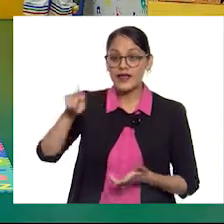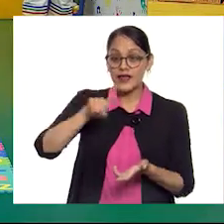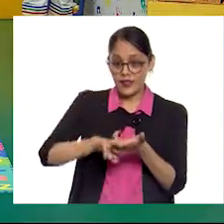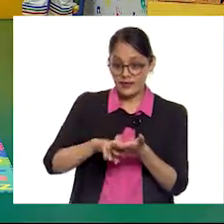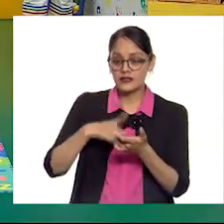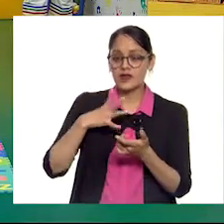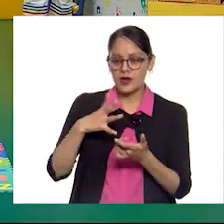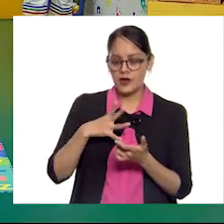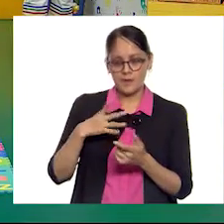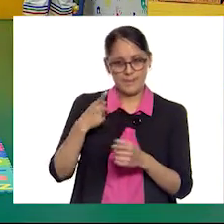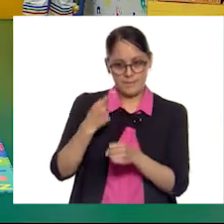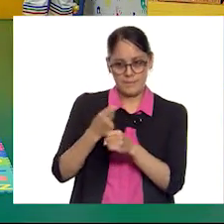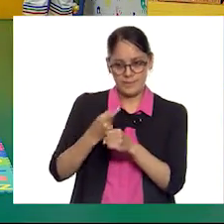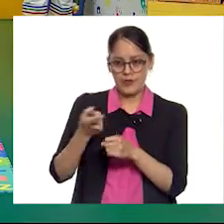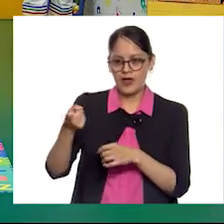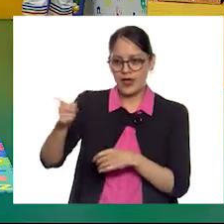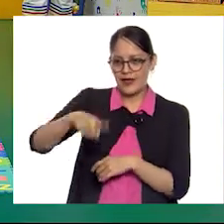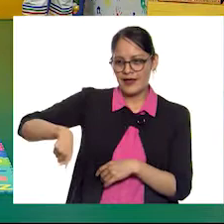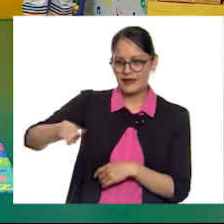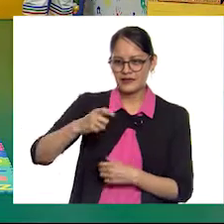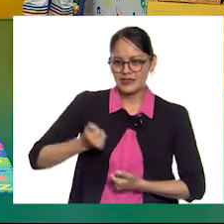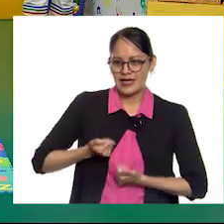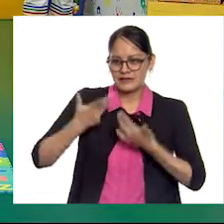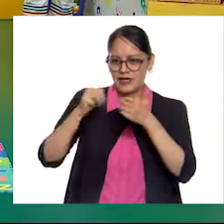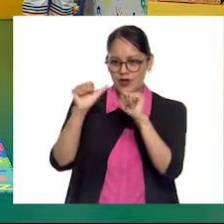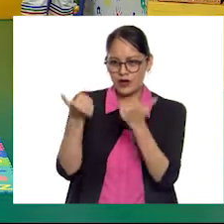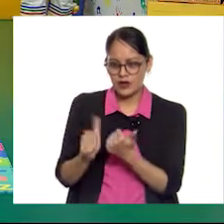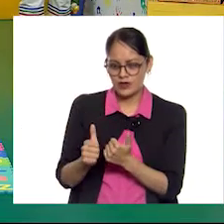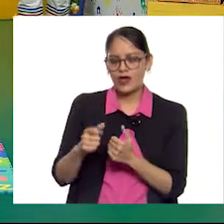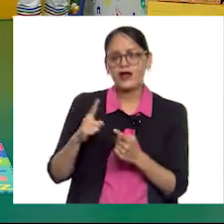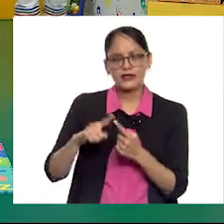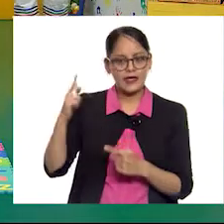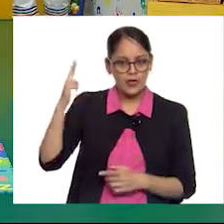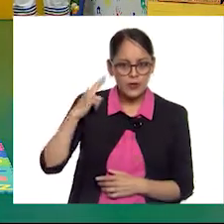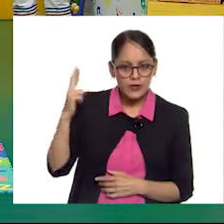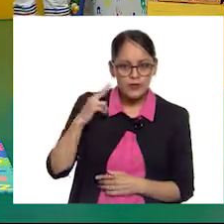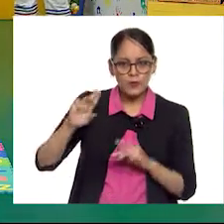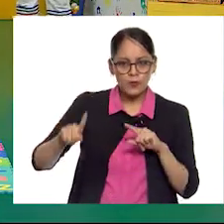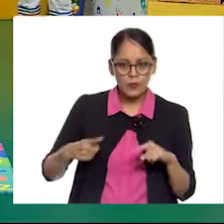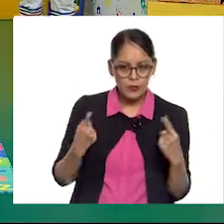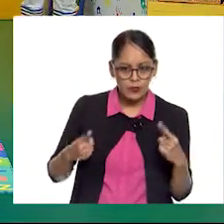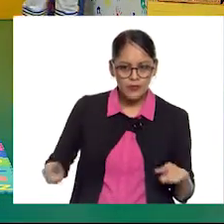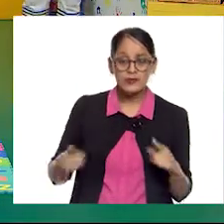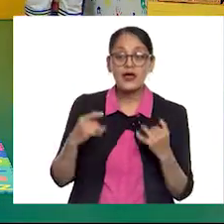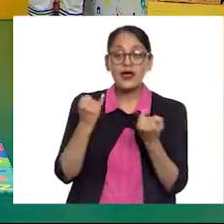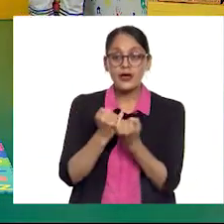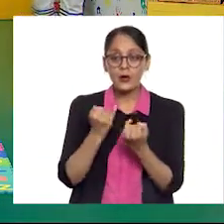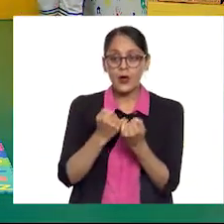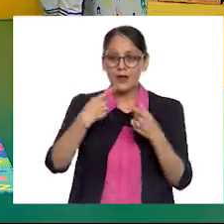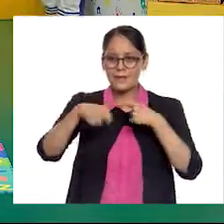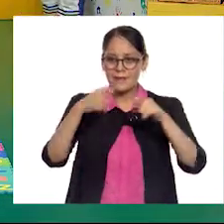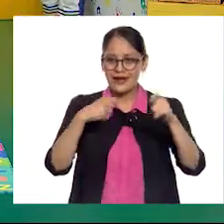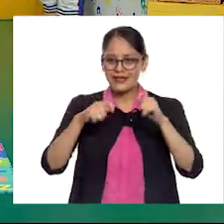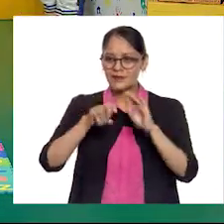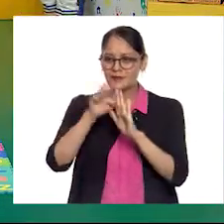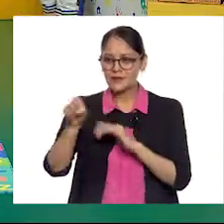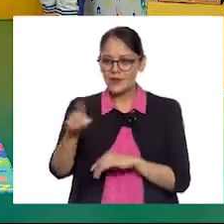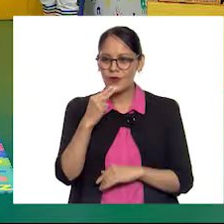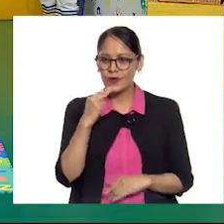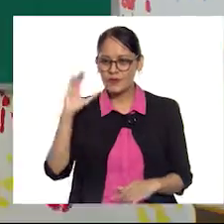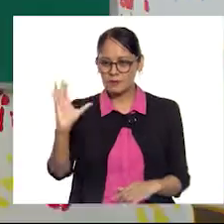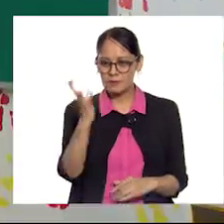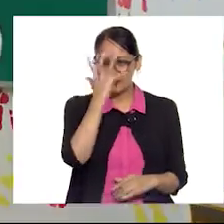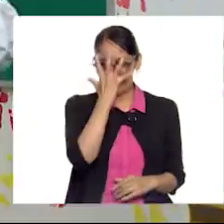en la presentación de este performance pues muchos elementos sonoros y Exacto. formas plásticas, por ejemplo, las máscaras.